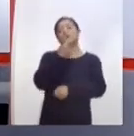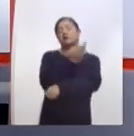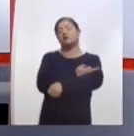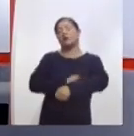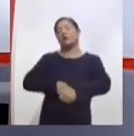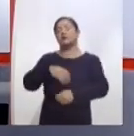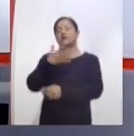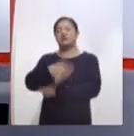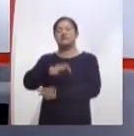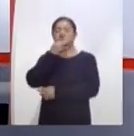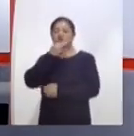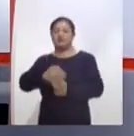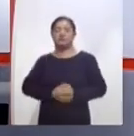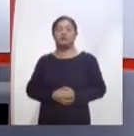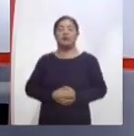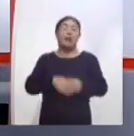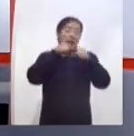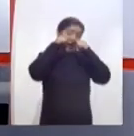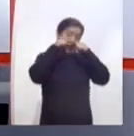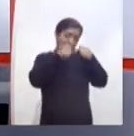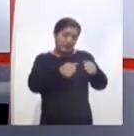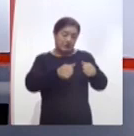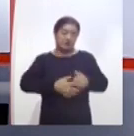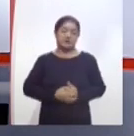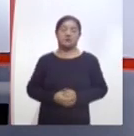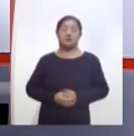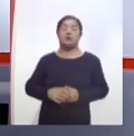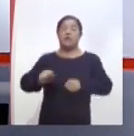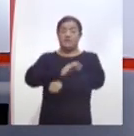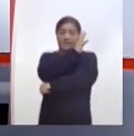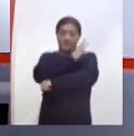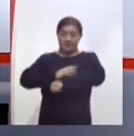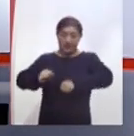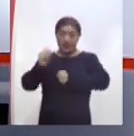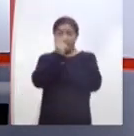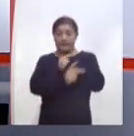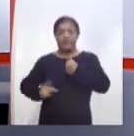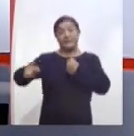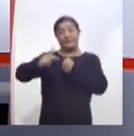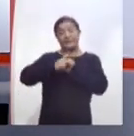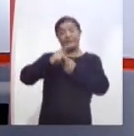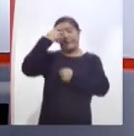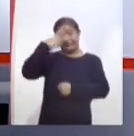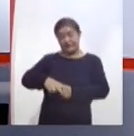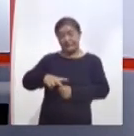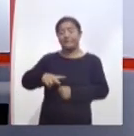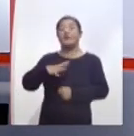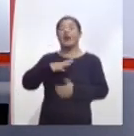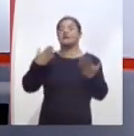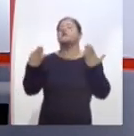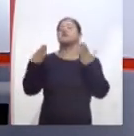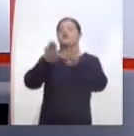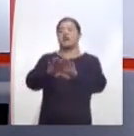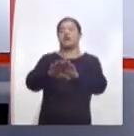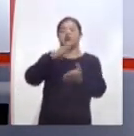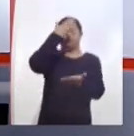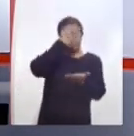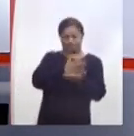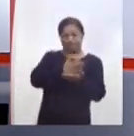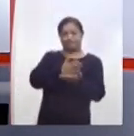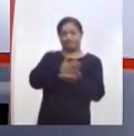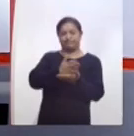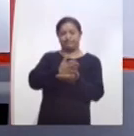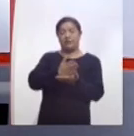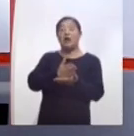2:10 p.m. y ponga usted mucha atención. Las playas del país permanecerán cerradas por la emergencia sanitaria del